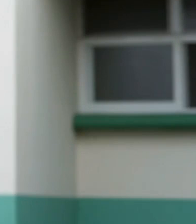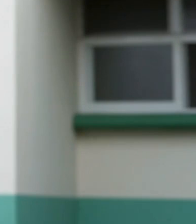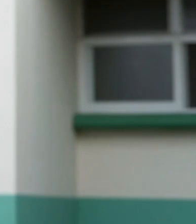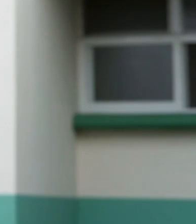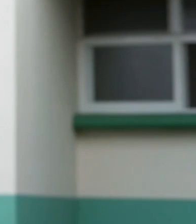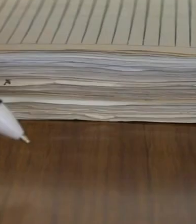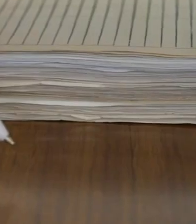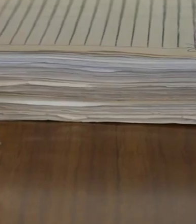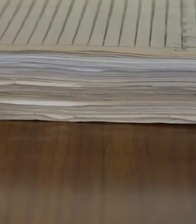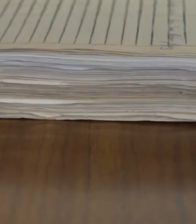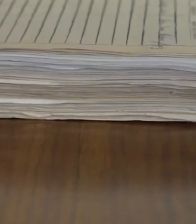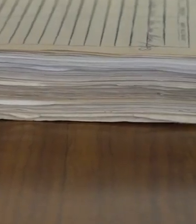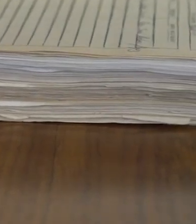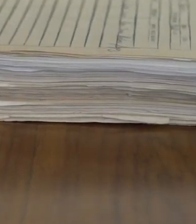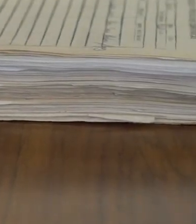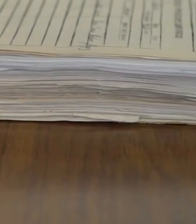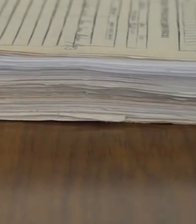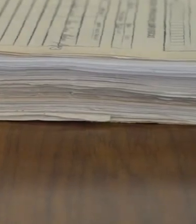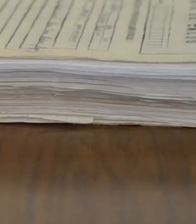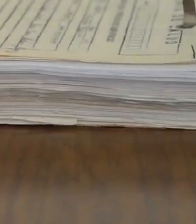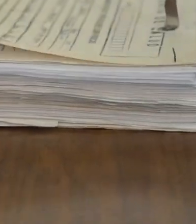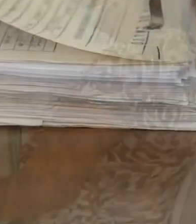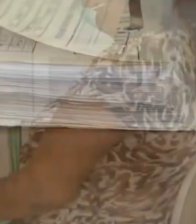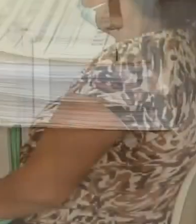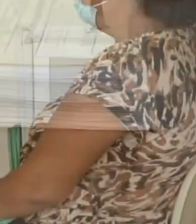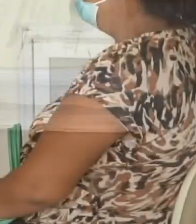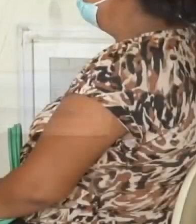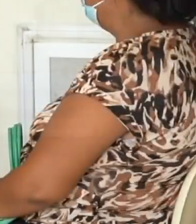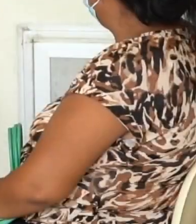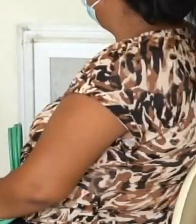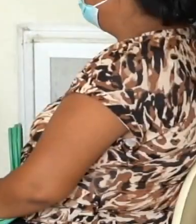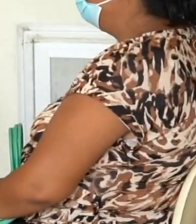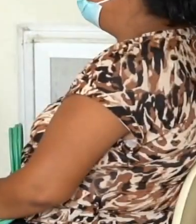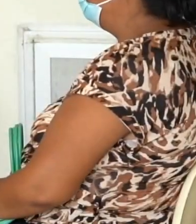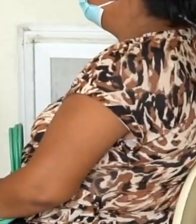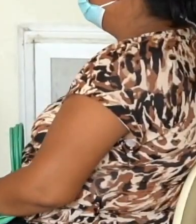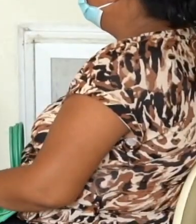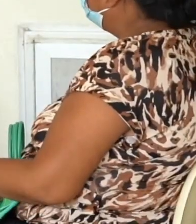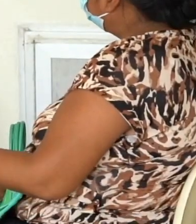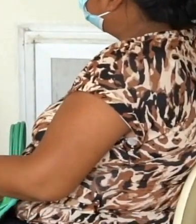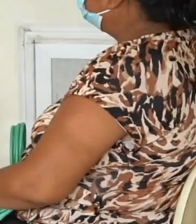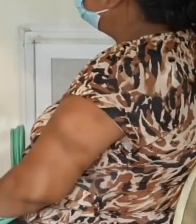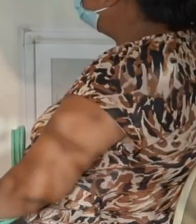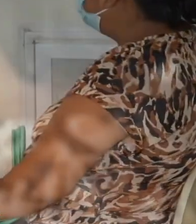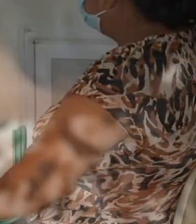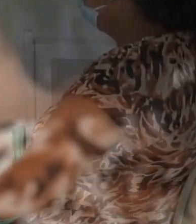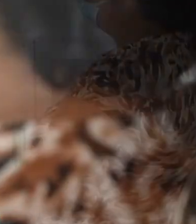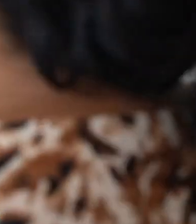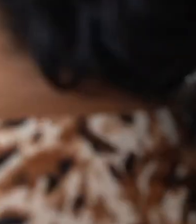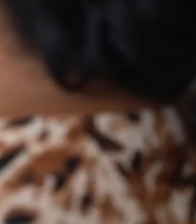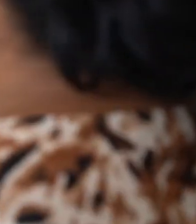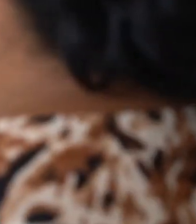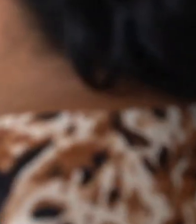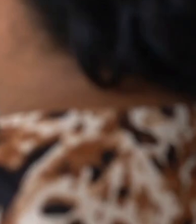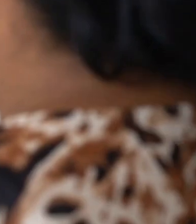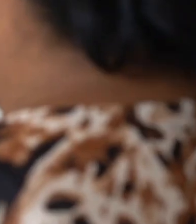alargaban pues más. A veces daban 15 días o a veces un mes. pues a hoy me los hicieron el martes